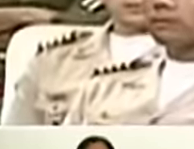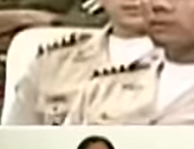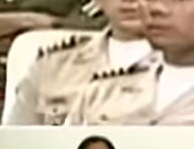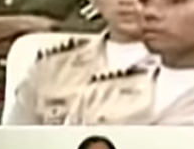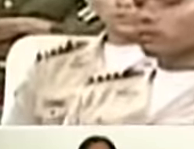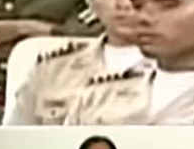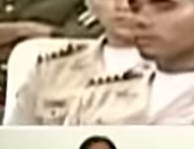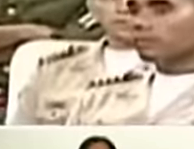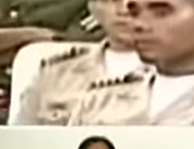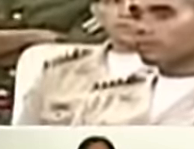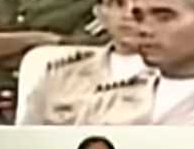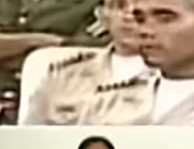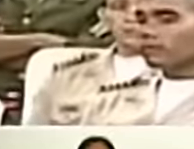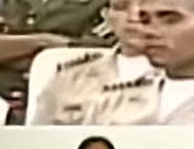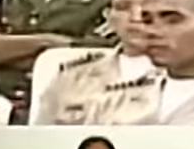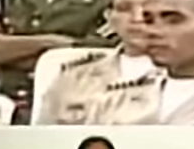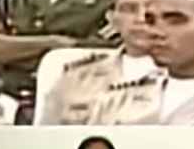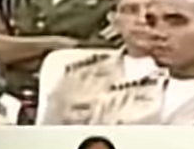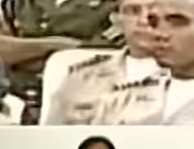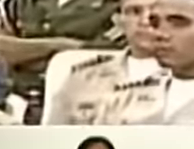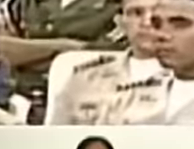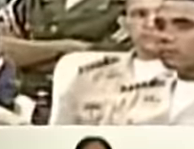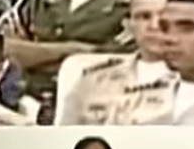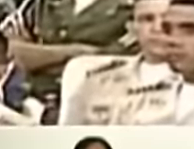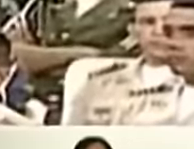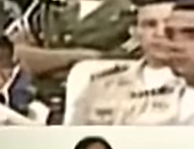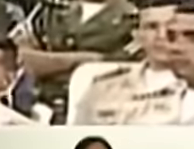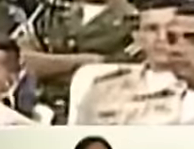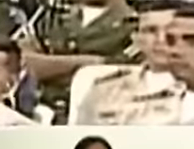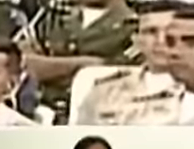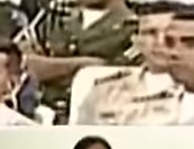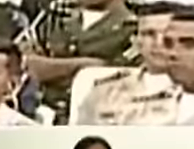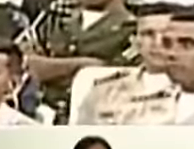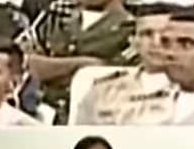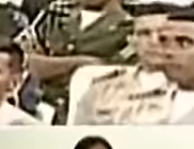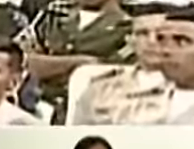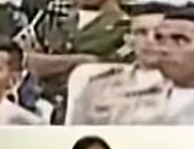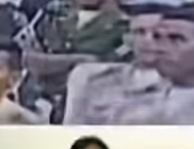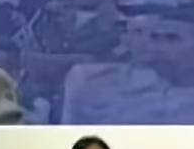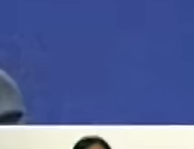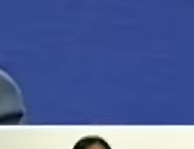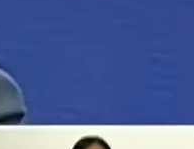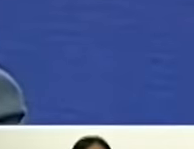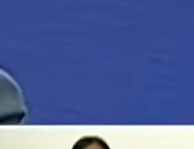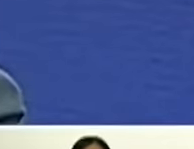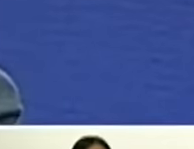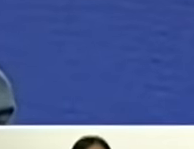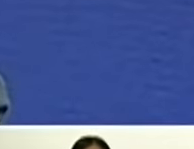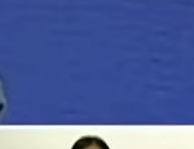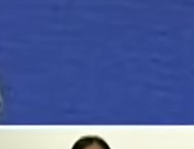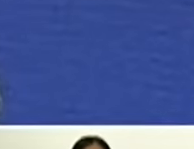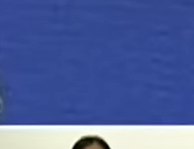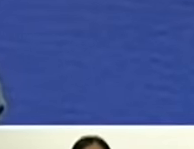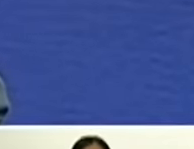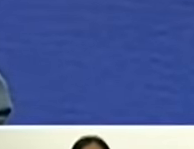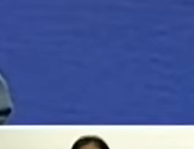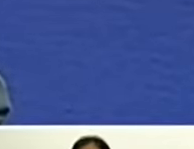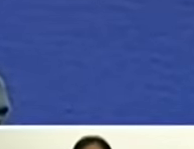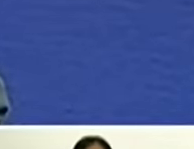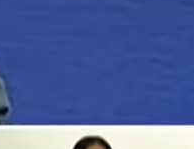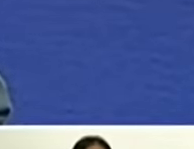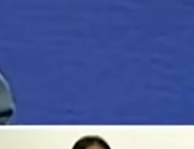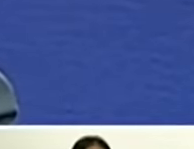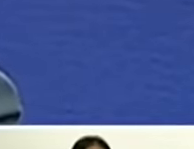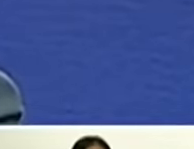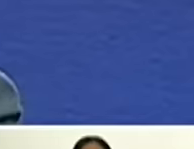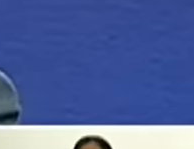en Londres, y llegó el mapa a Caracas, el pueblo de Caracas solo, no había redes sociales, no había TikTok,